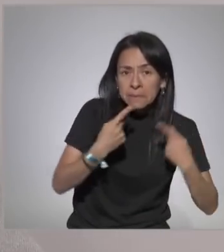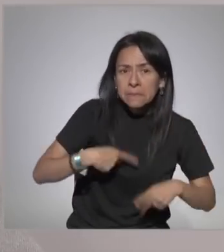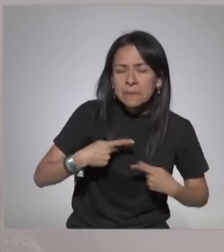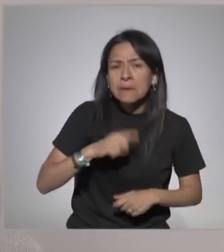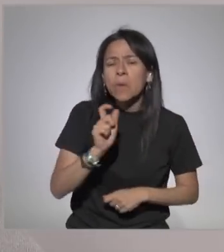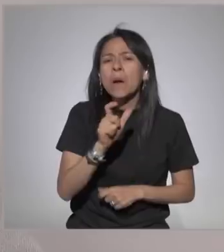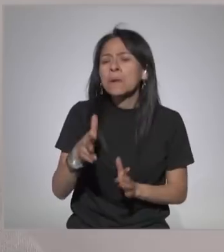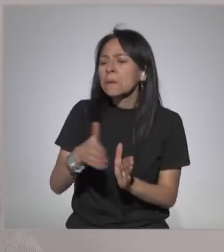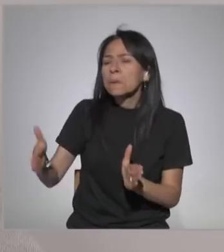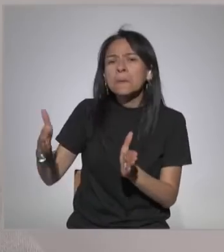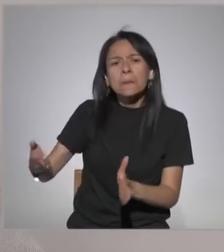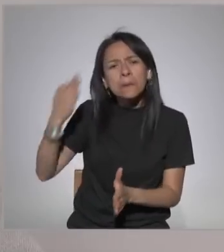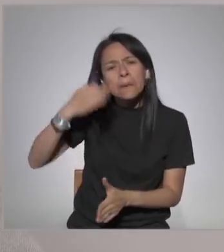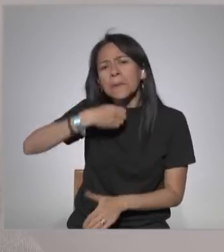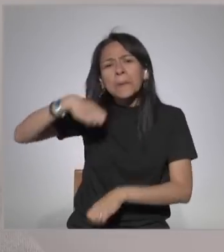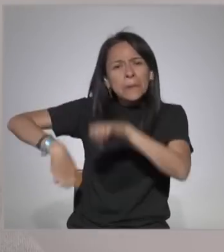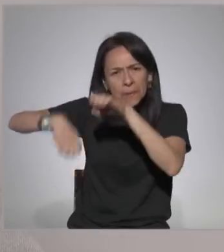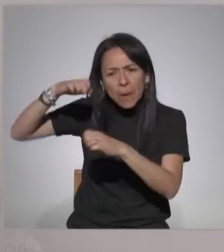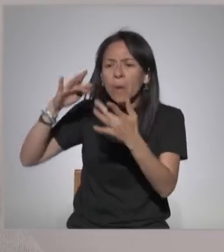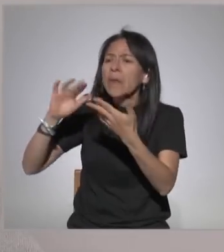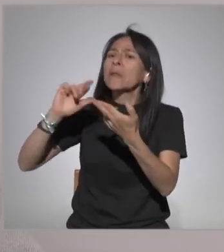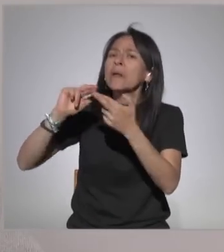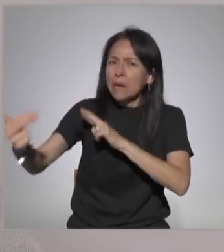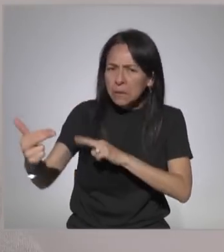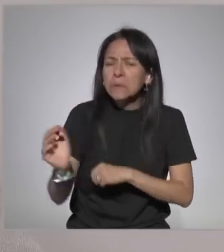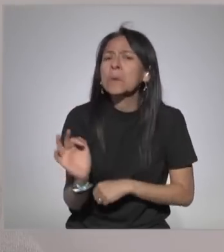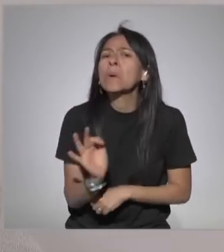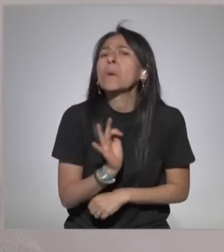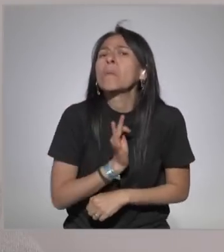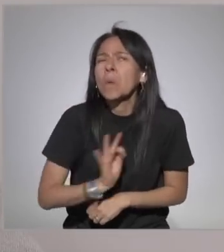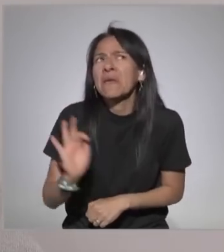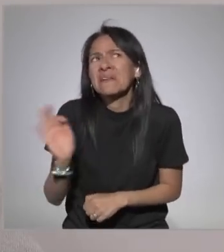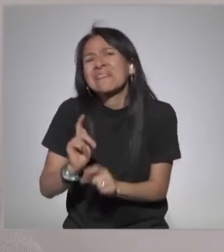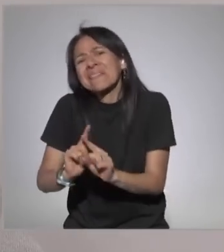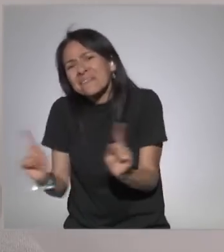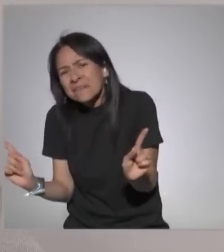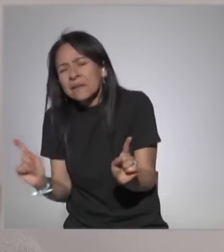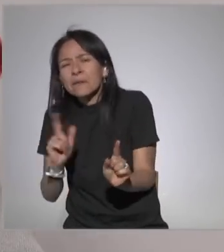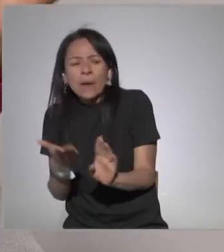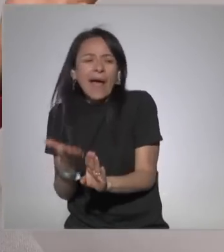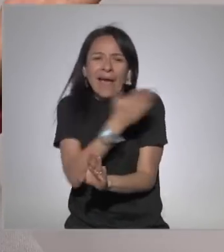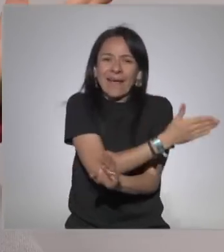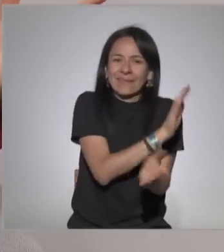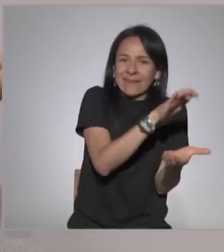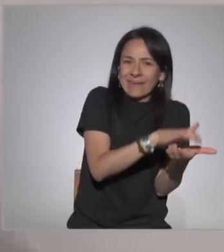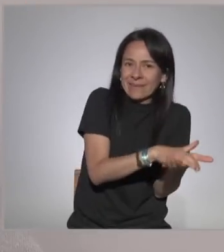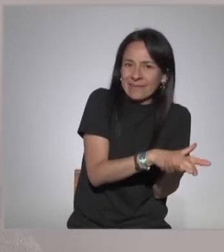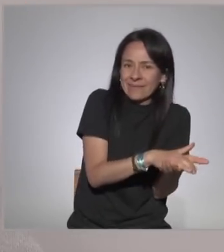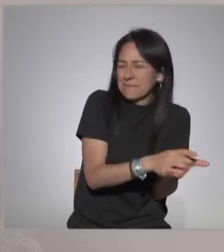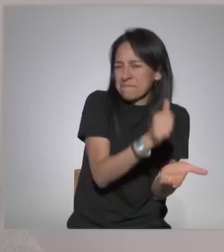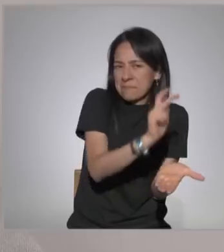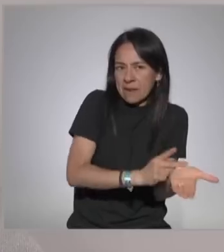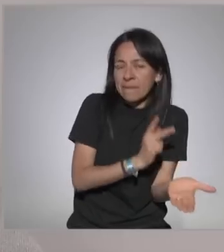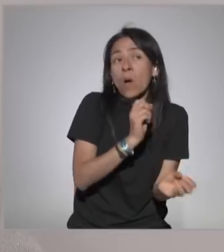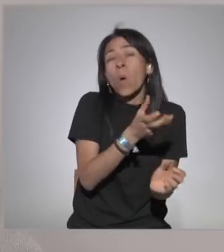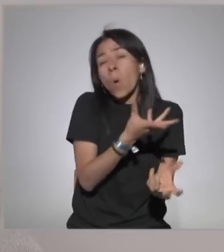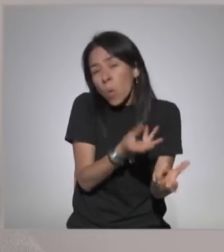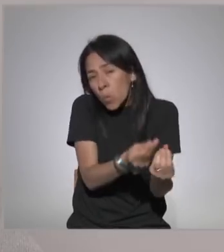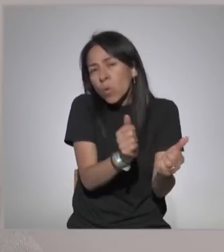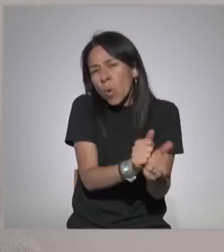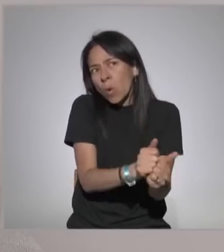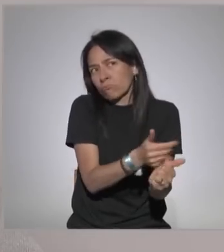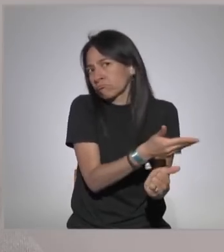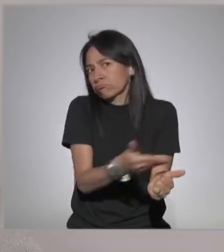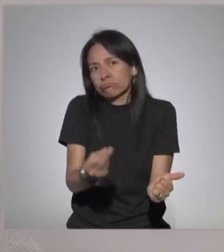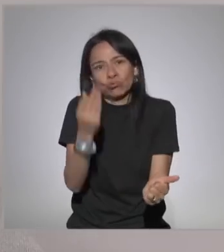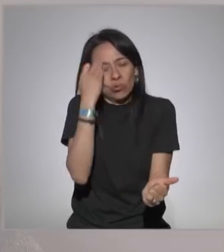en la vejez, lo pueden hacer incluso desde un lugar diferente a su primer matrimonio o a la persona con la que estuvieron por décadas. En el caso, por